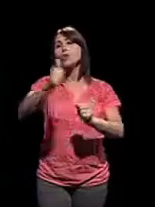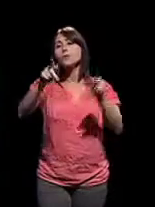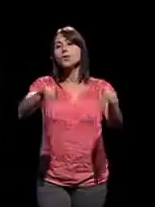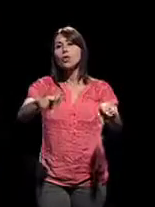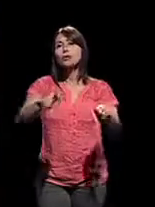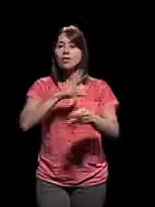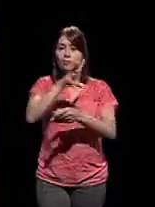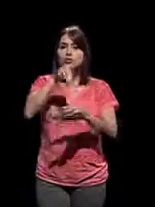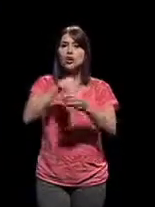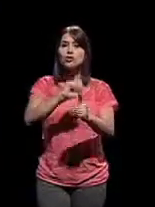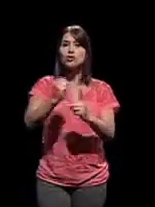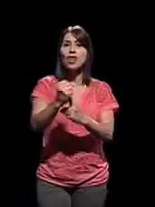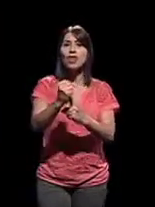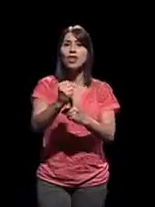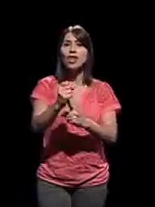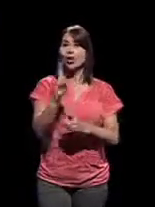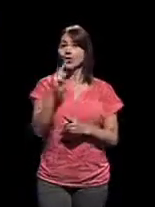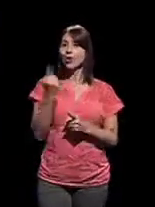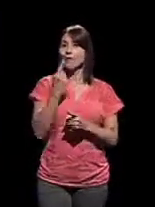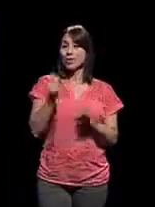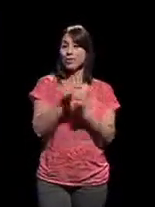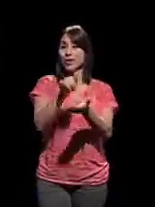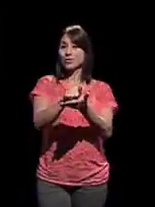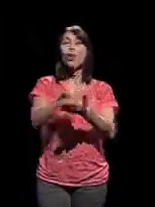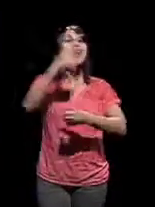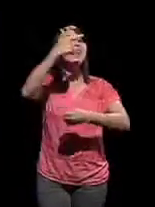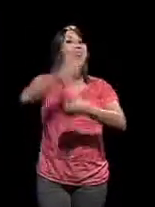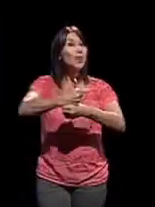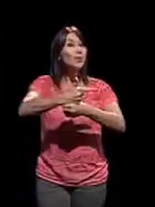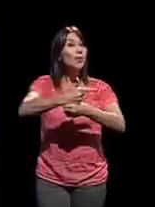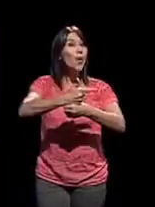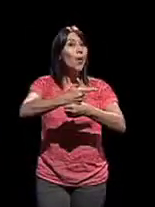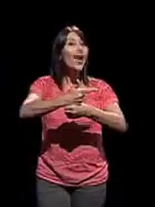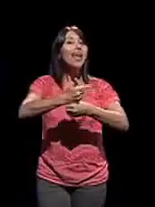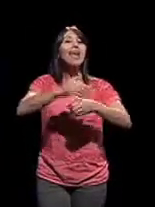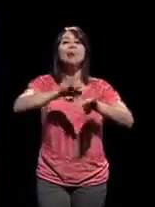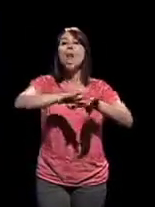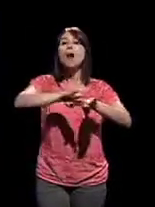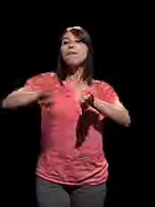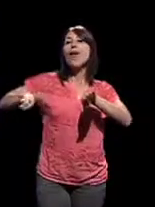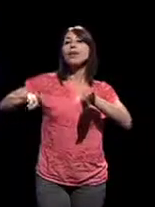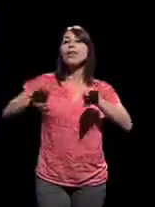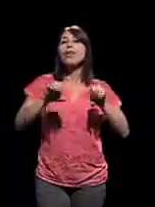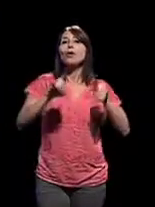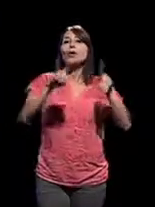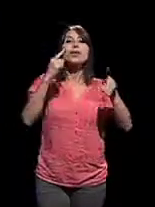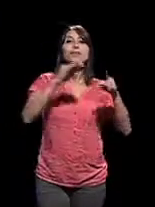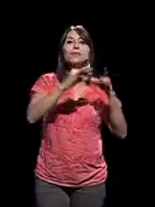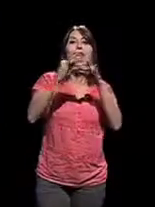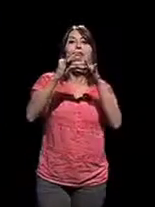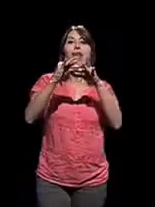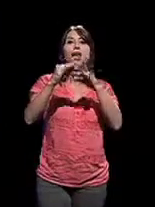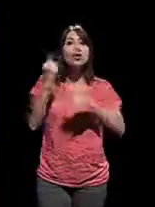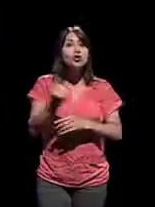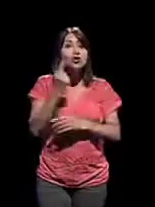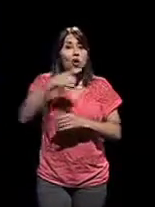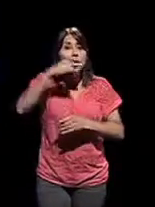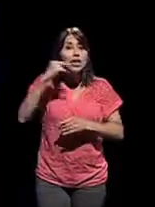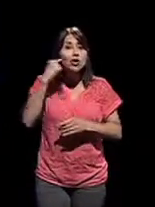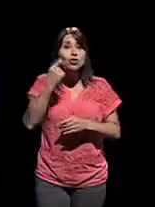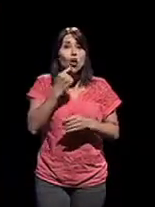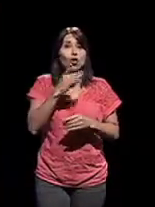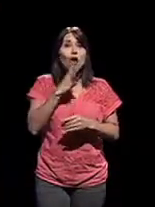del resto de la sociedad. Mientras, por ejemplo, estoy usándolo solo como ejemplo, el ESCO sigue siendo un tema aparte de educación especial, solo el niño sordo habla el